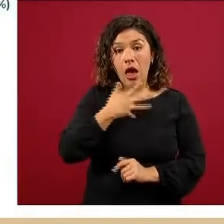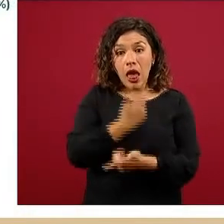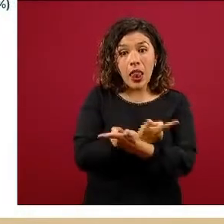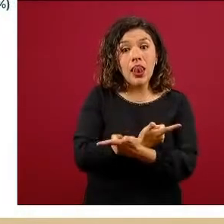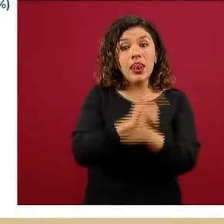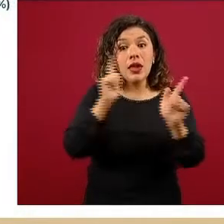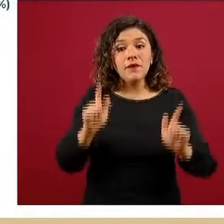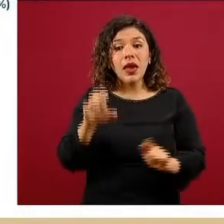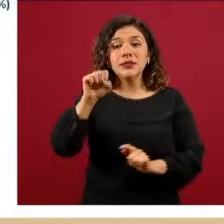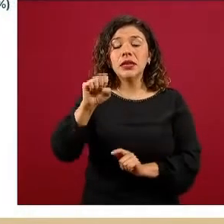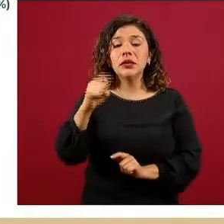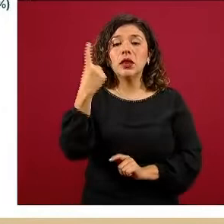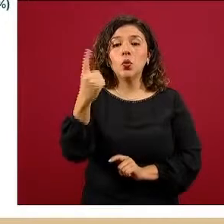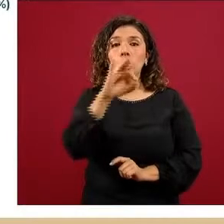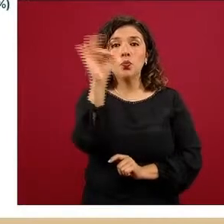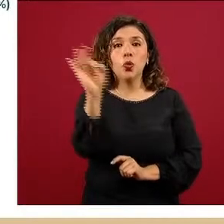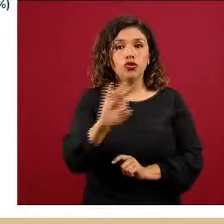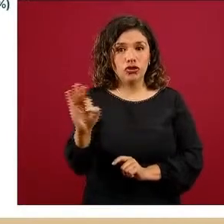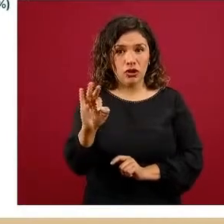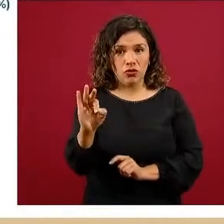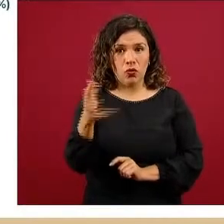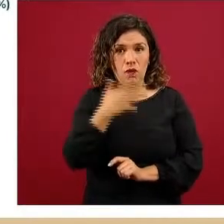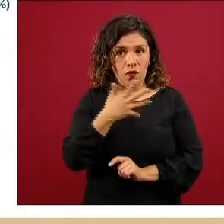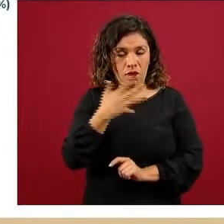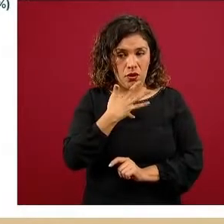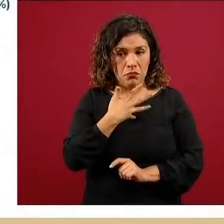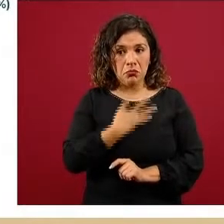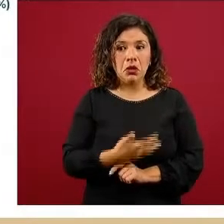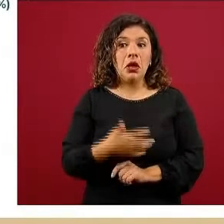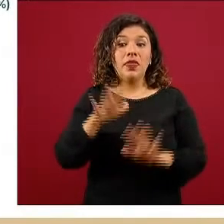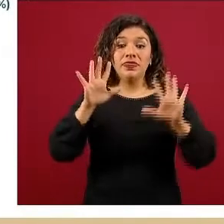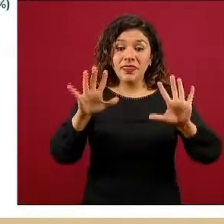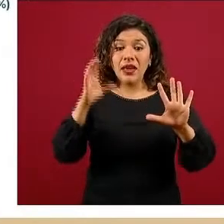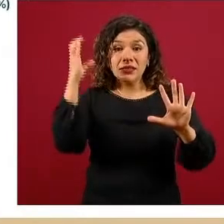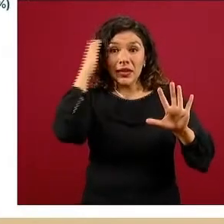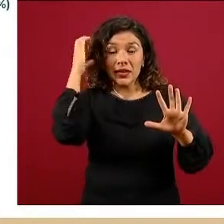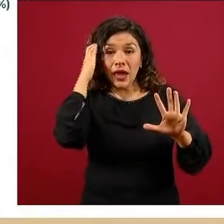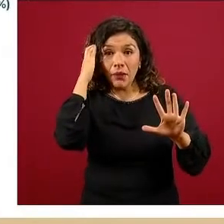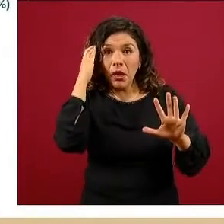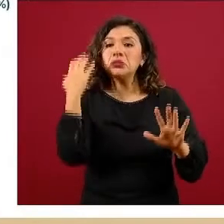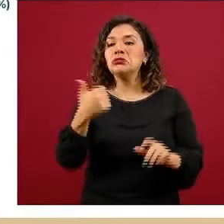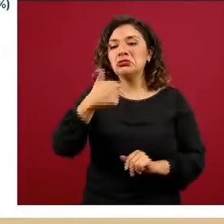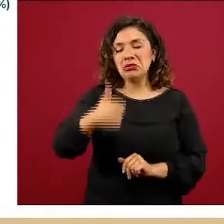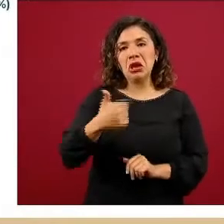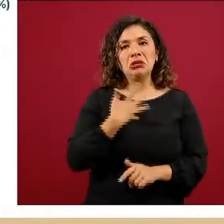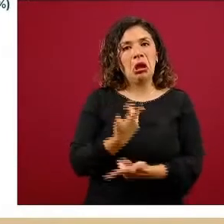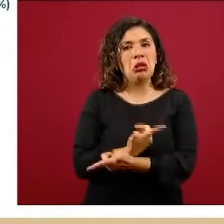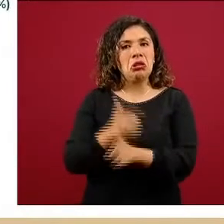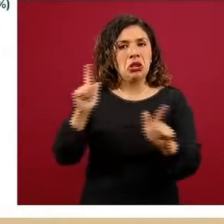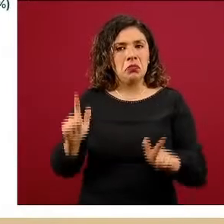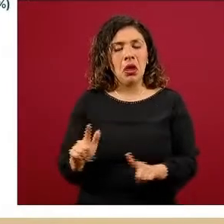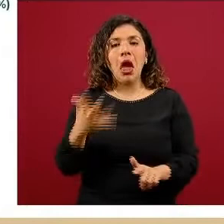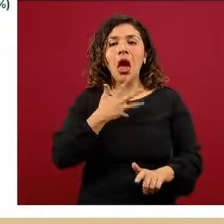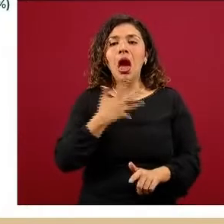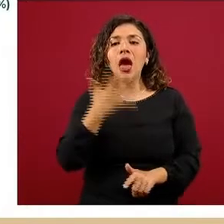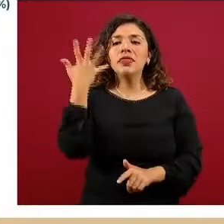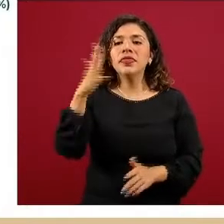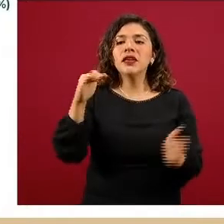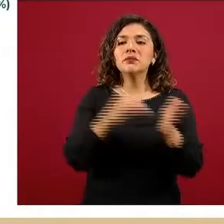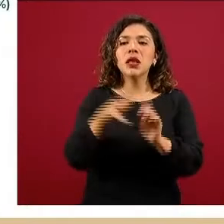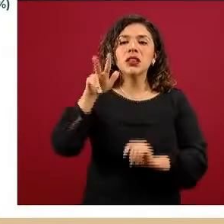de 61%, 6 de cada 10 camas existentes están disponibles, hay